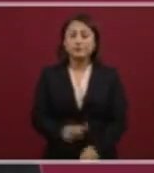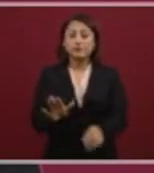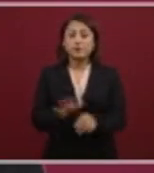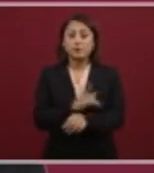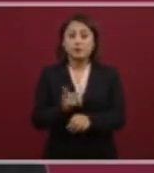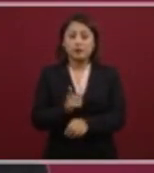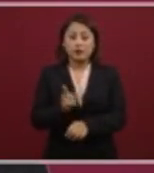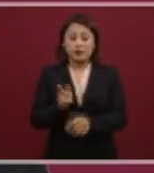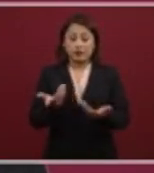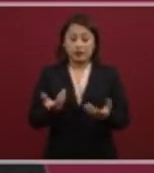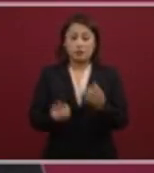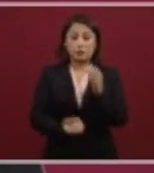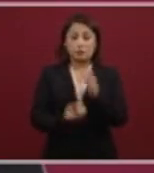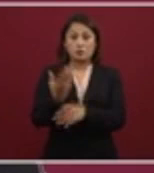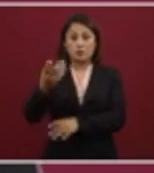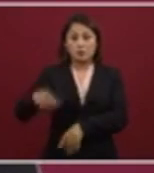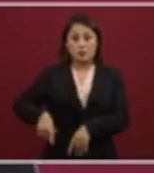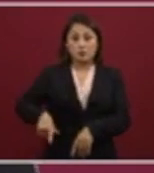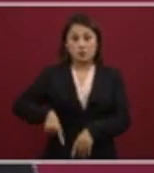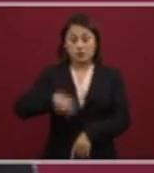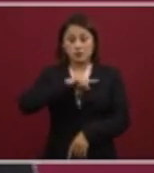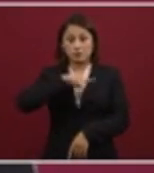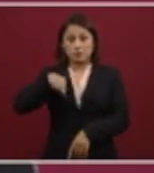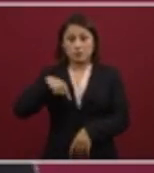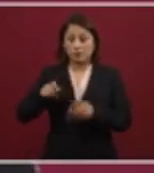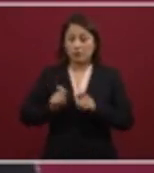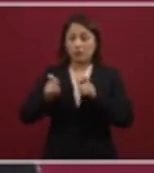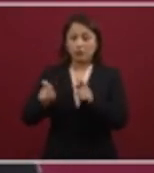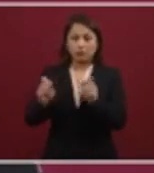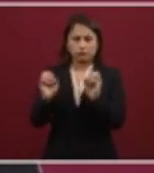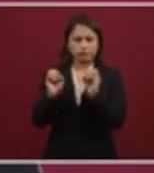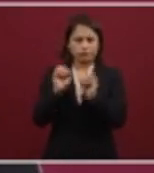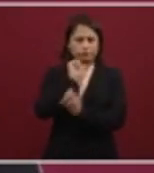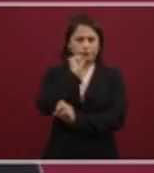entregado concesiones.